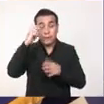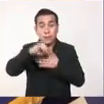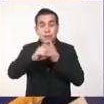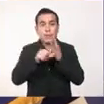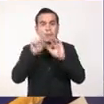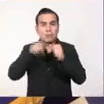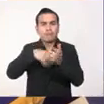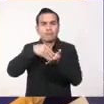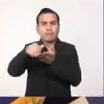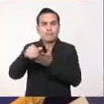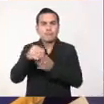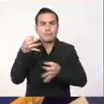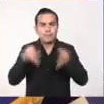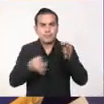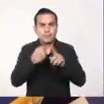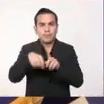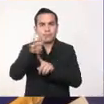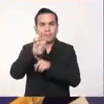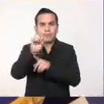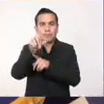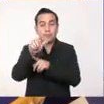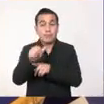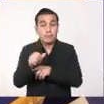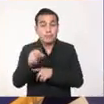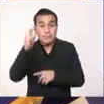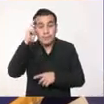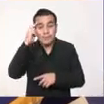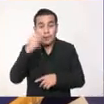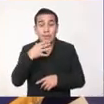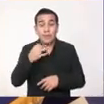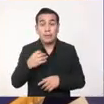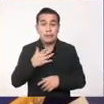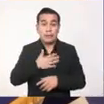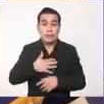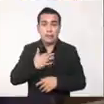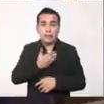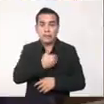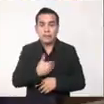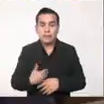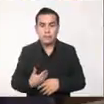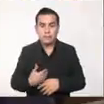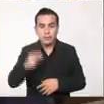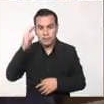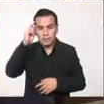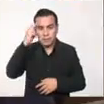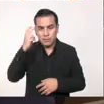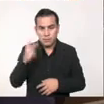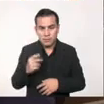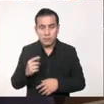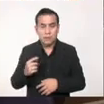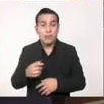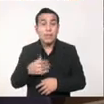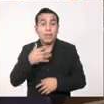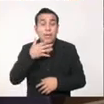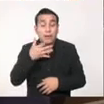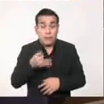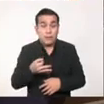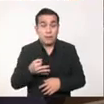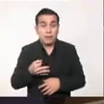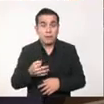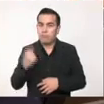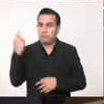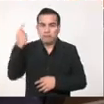destituir. No hay nada que discutir. Y perdón, presidente, no es opción. Ah, bueno, de acuerdo a lo que tú decís de